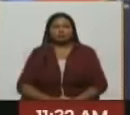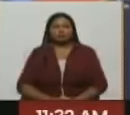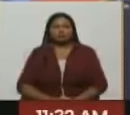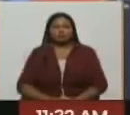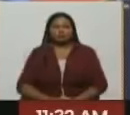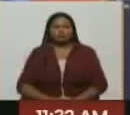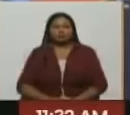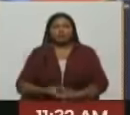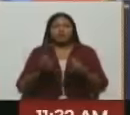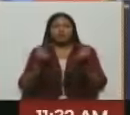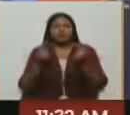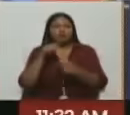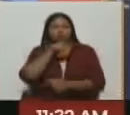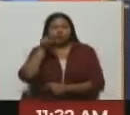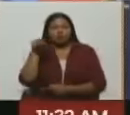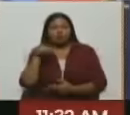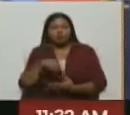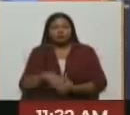con el dinero de ustedes,